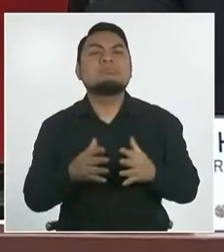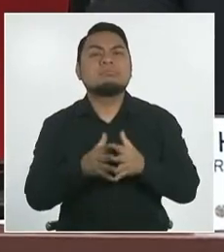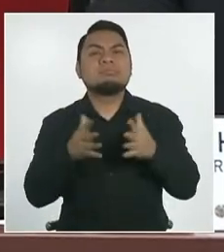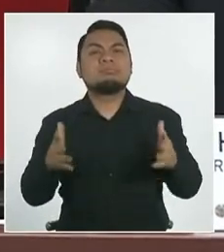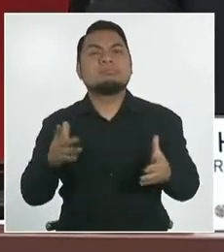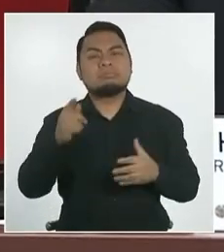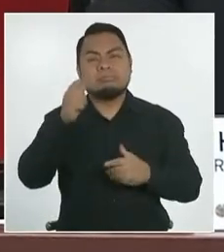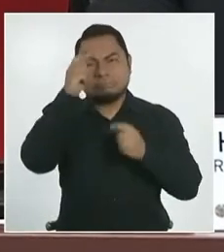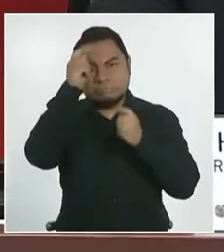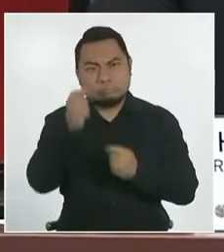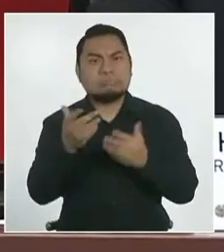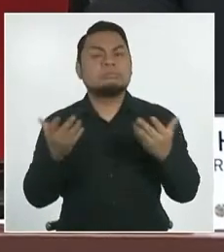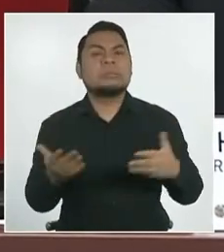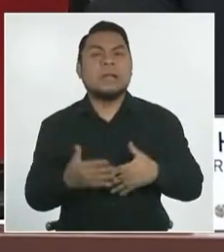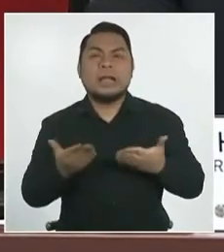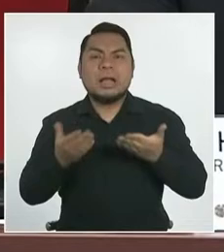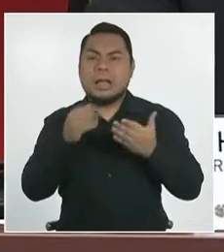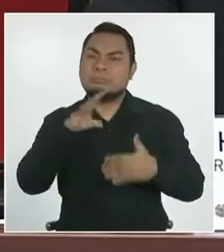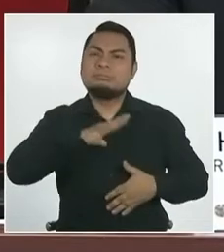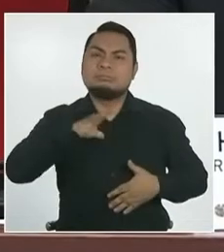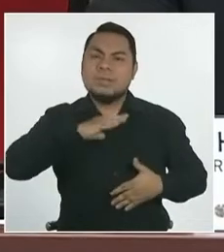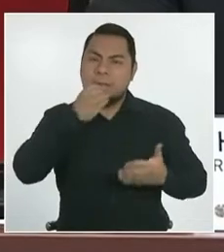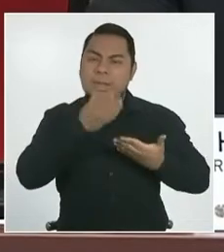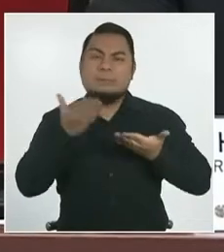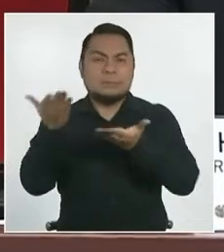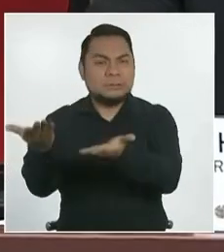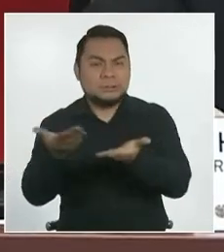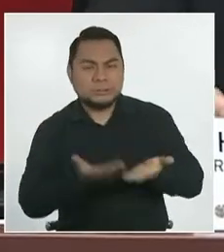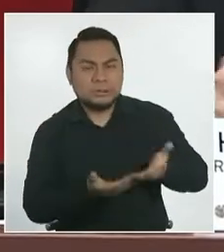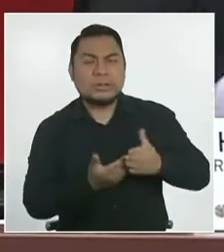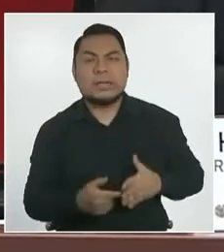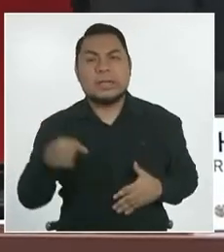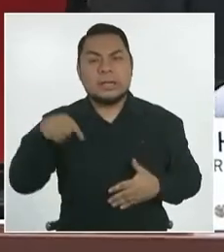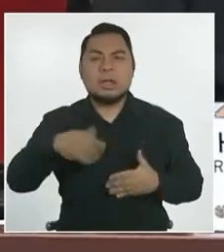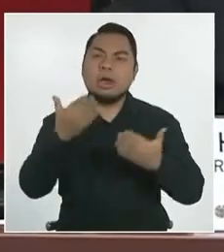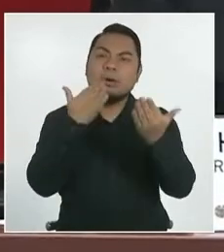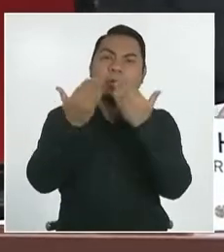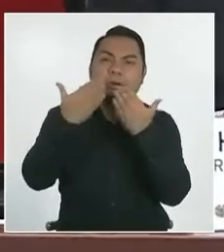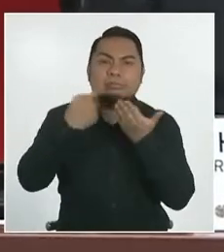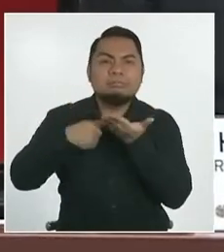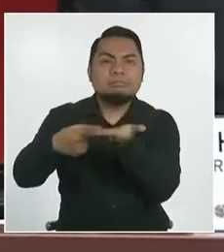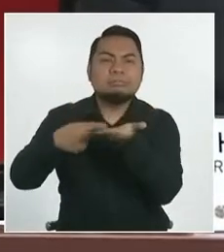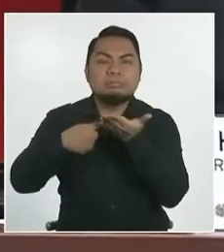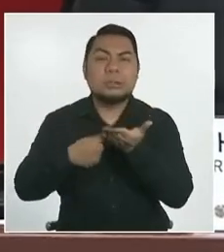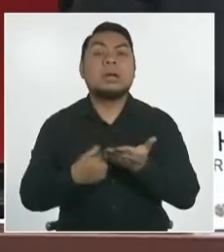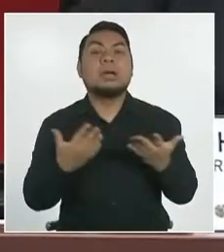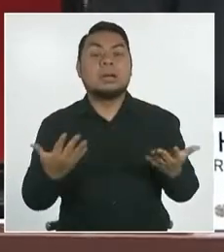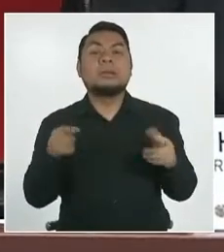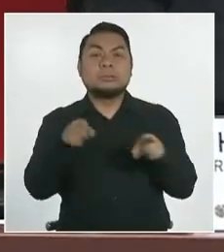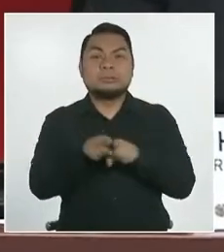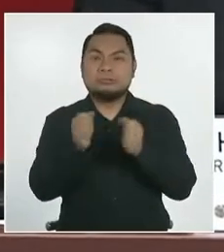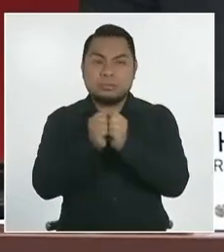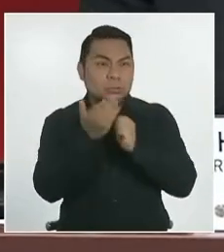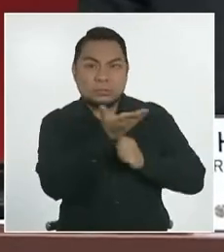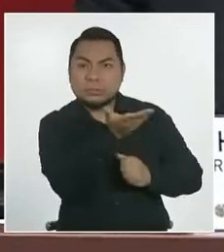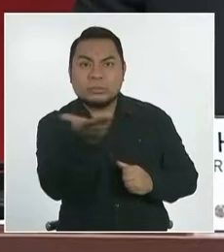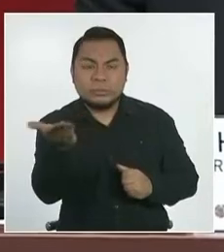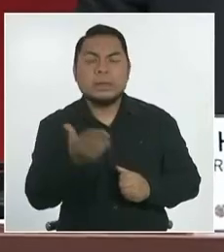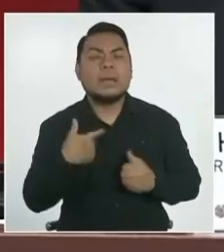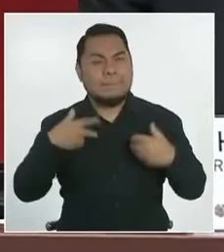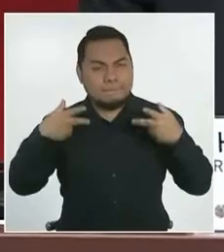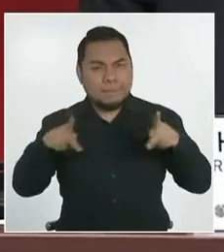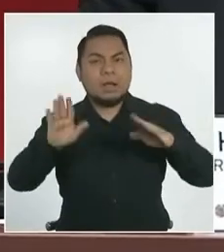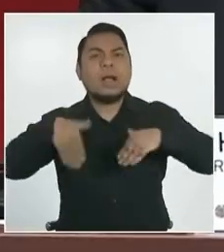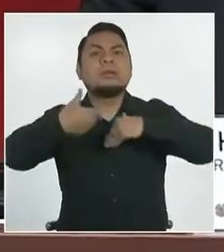honor darles la más cordial bienvenida a este diálogo. Y por intermedio de ustedes,